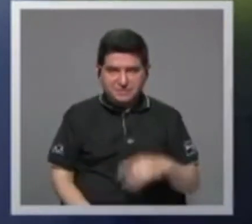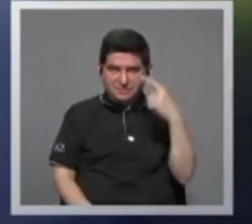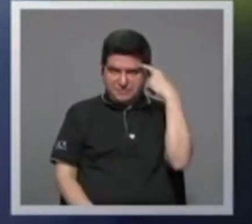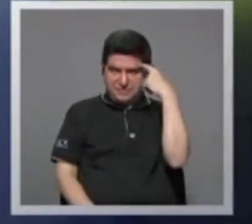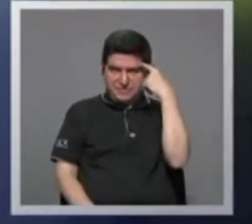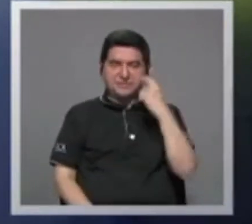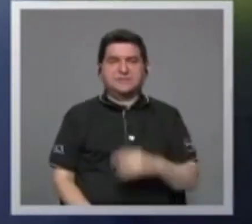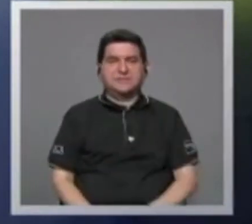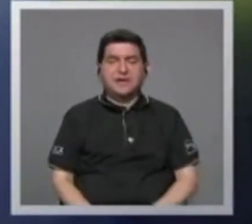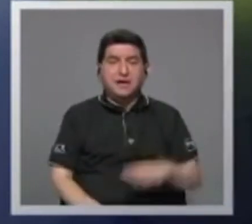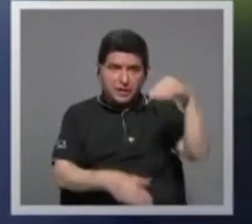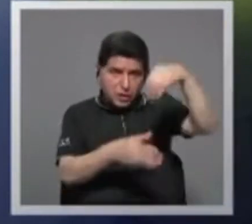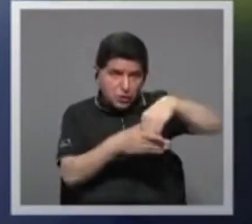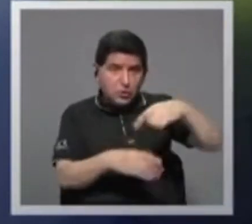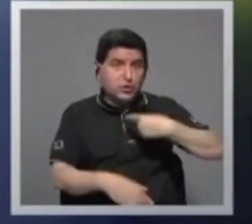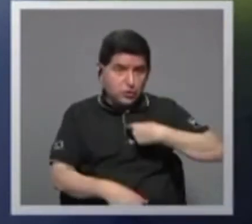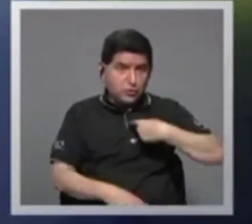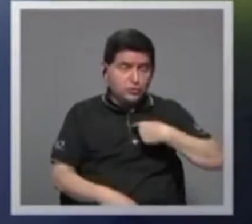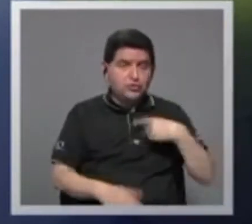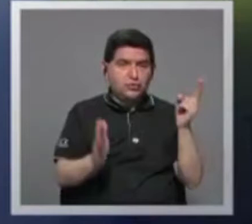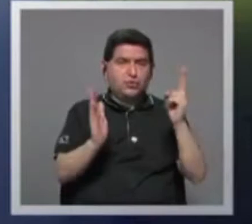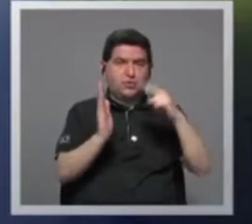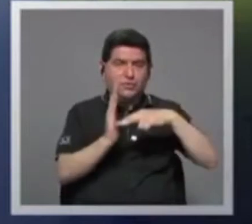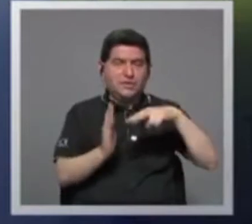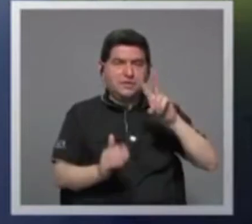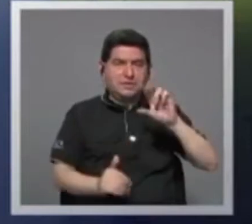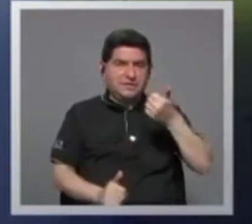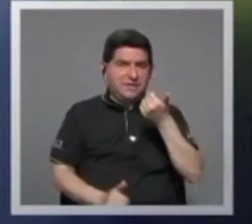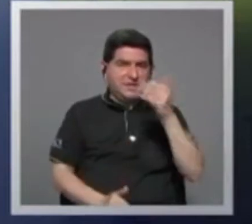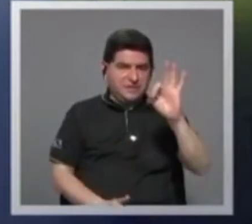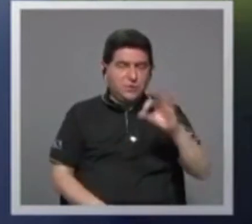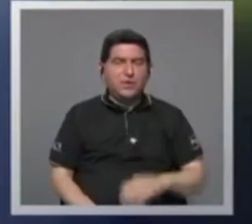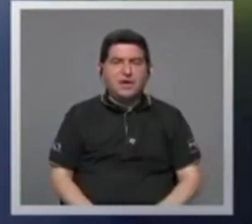por eso incluye 2019, porque en 2019